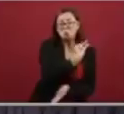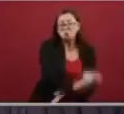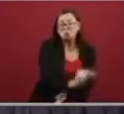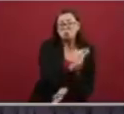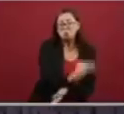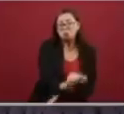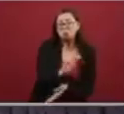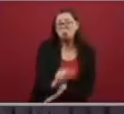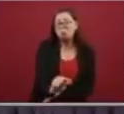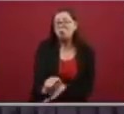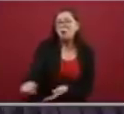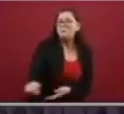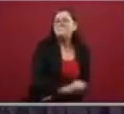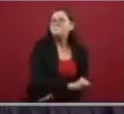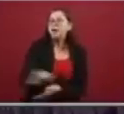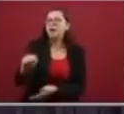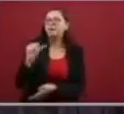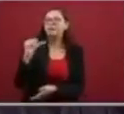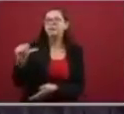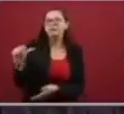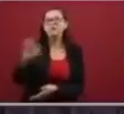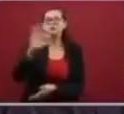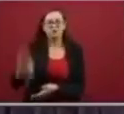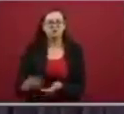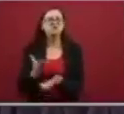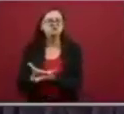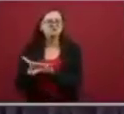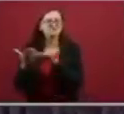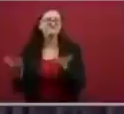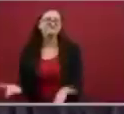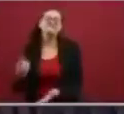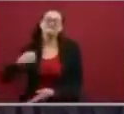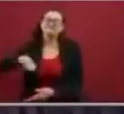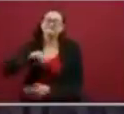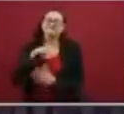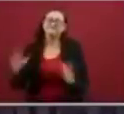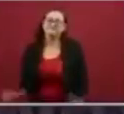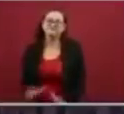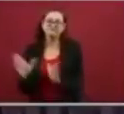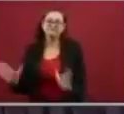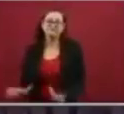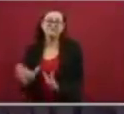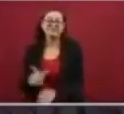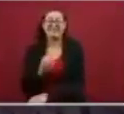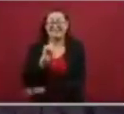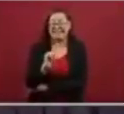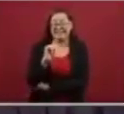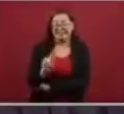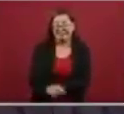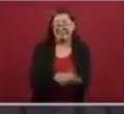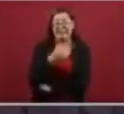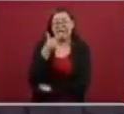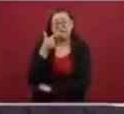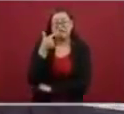Están en venta 72 aviones y helicópteros que usaban funcionarios